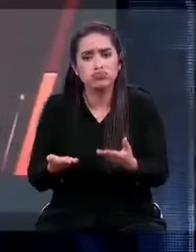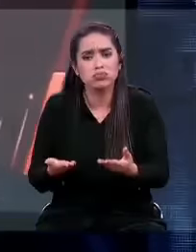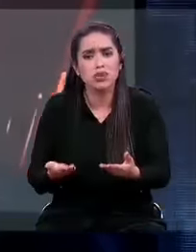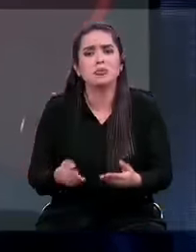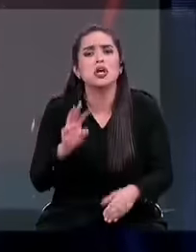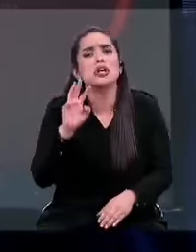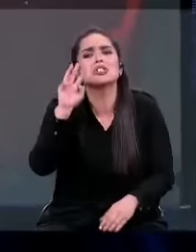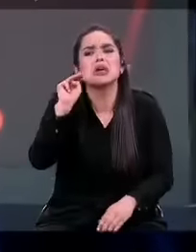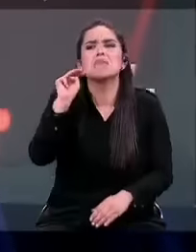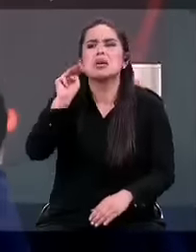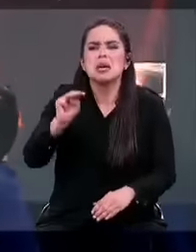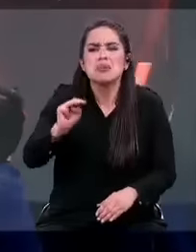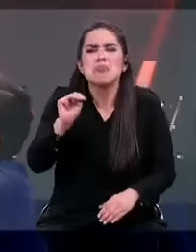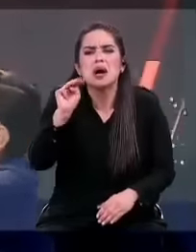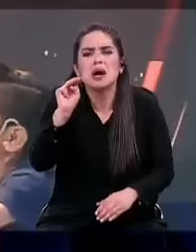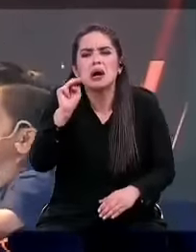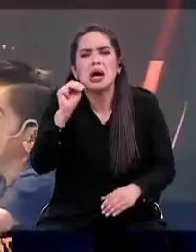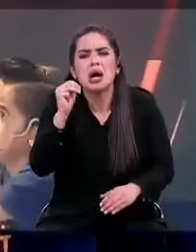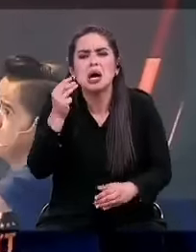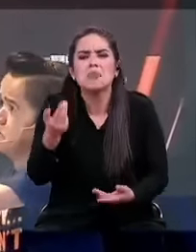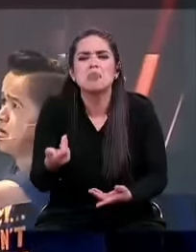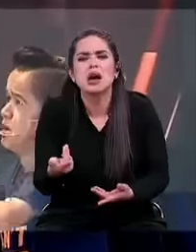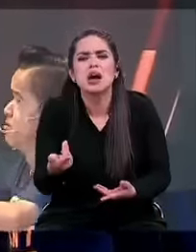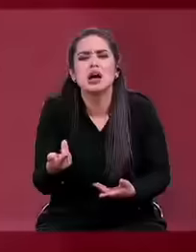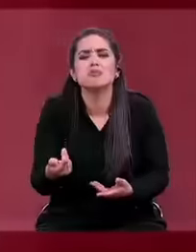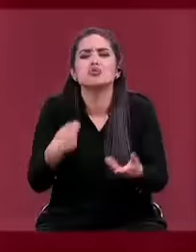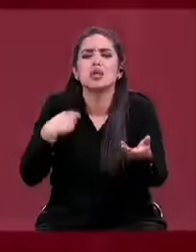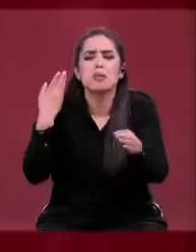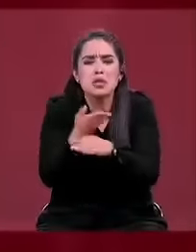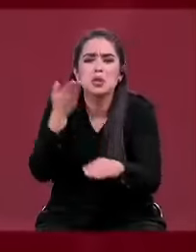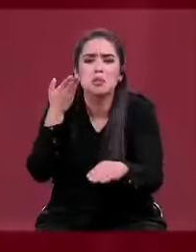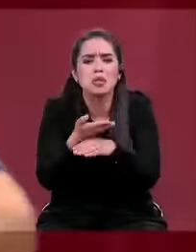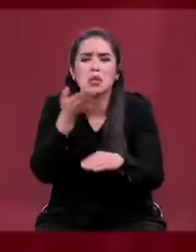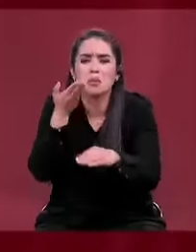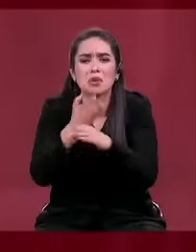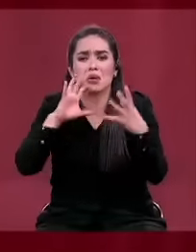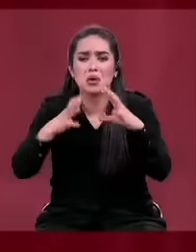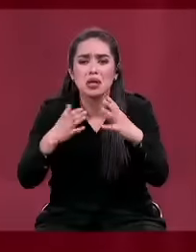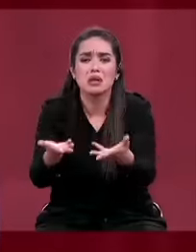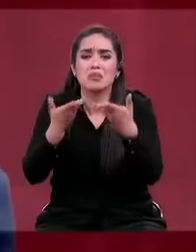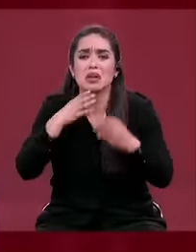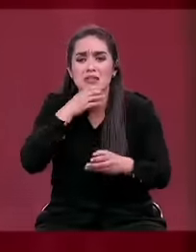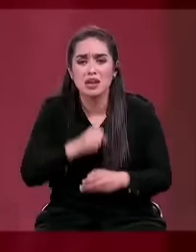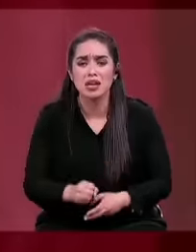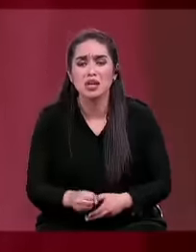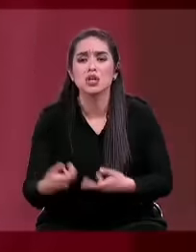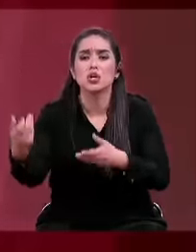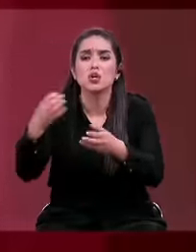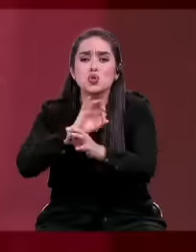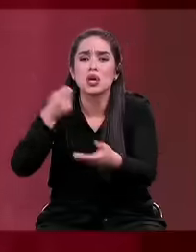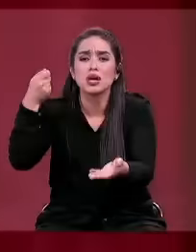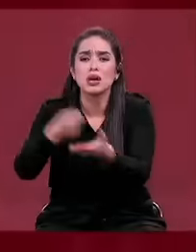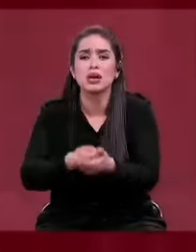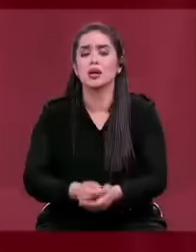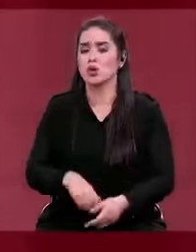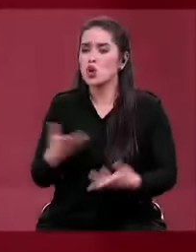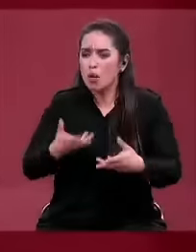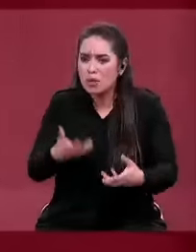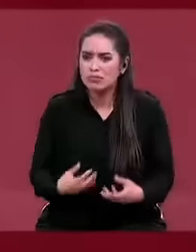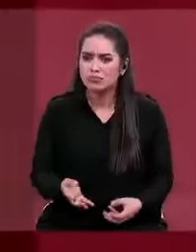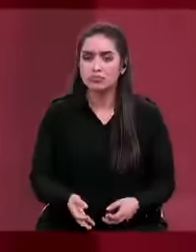mi mamá le pidió toda esta Navidad que me compre una pelota y no me ha comprado. ¡No tengo la hueá abierta! Pero, mamá, ¿cómo se le